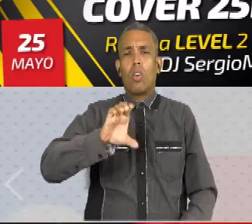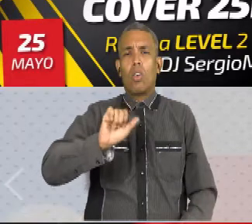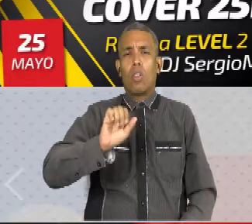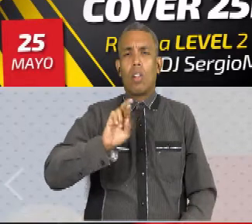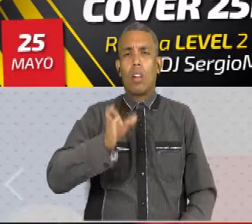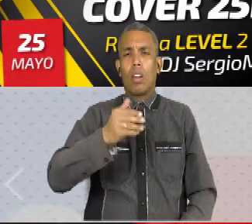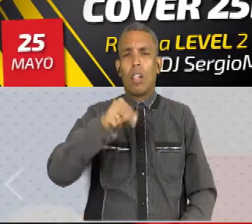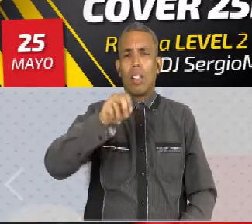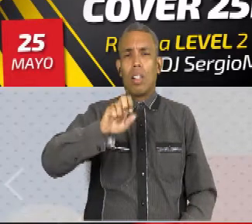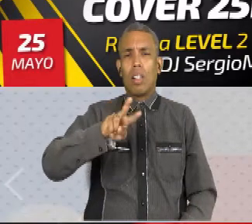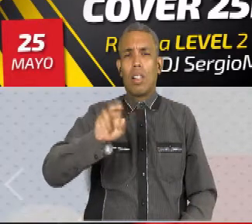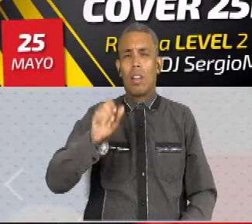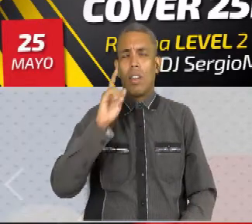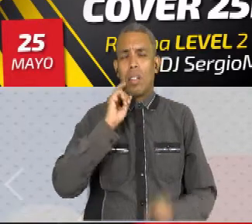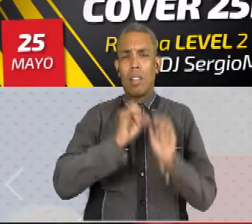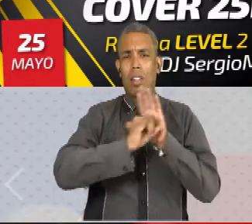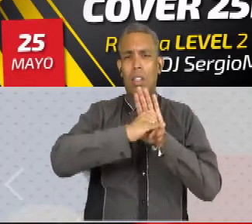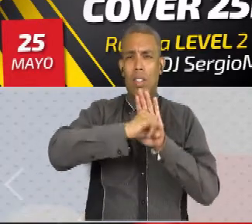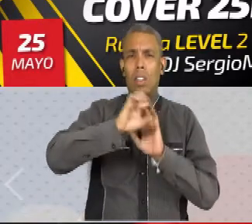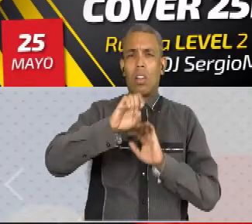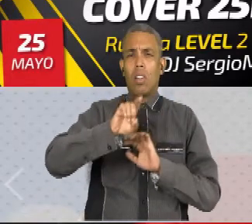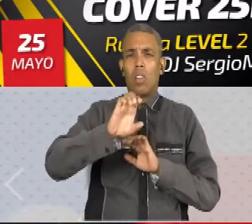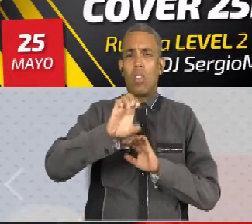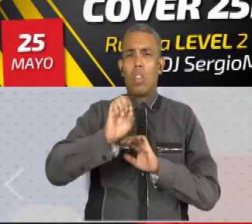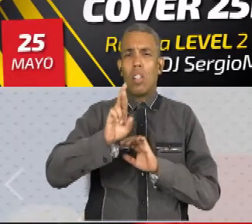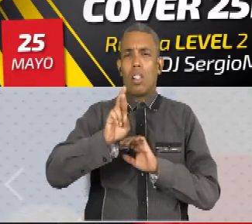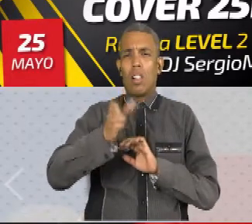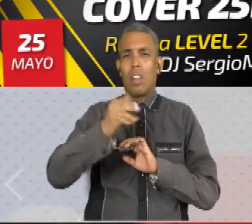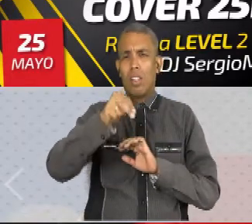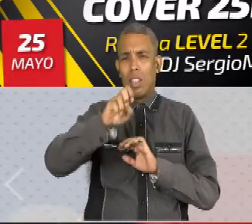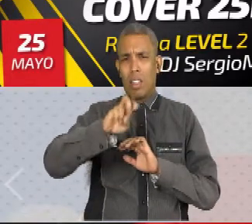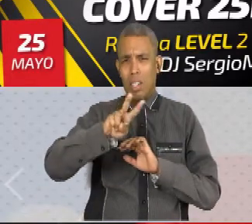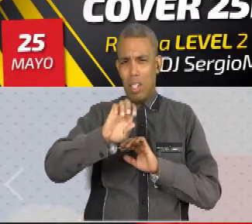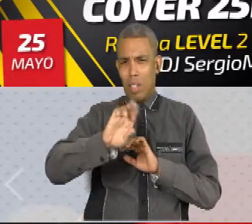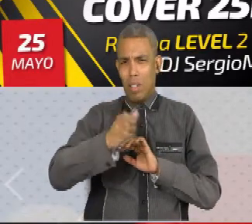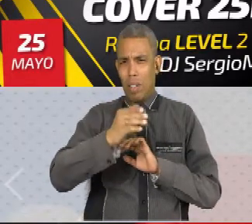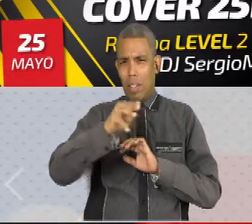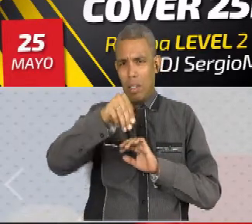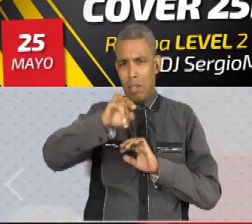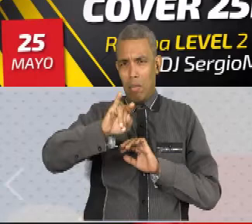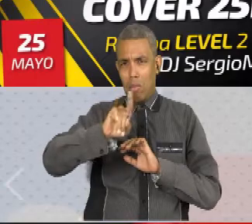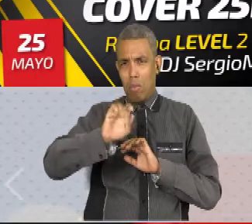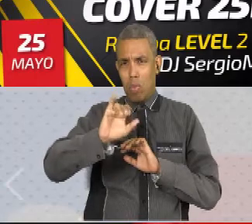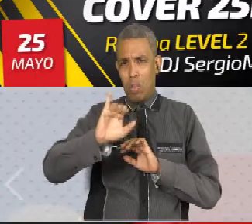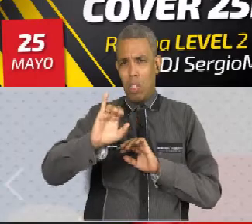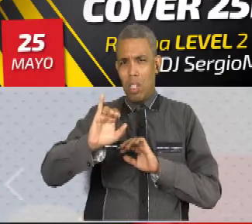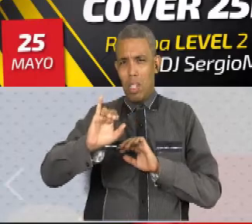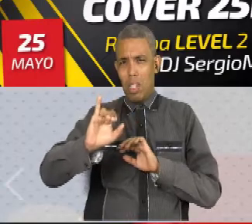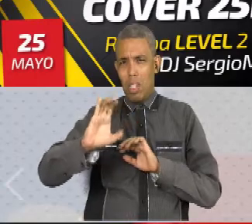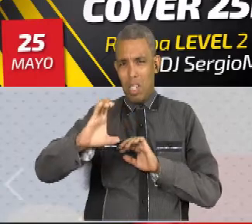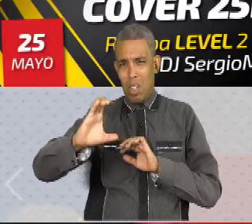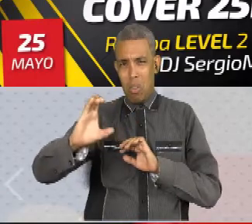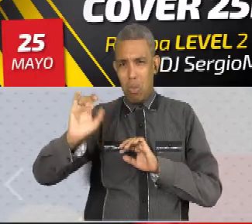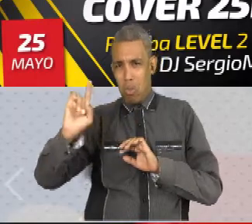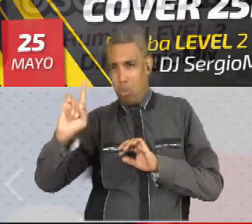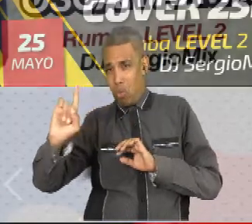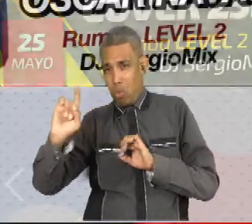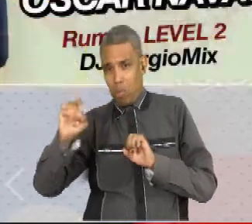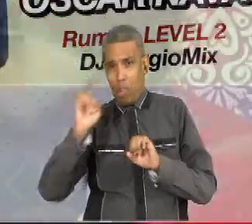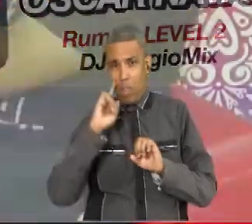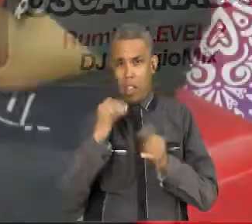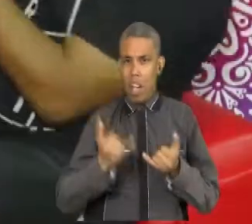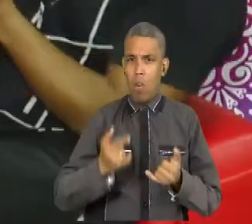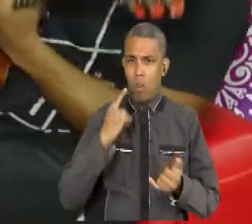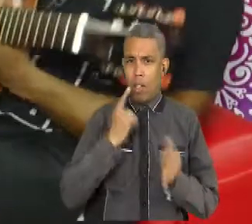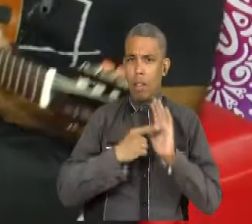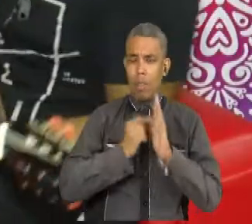Instagram, Oscar Navas Music 1. Y ya. Bueno, vamos a escuchar Princesita,